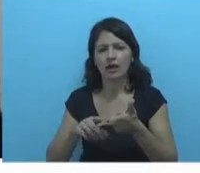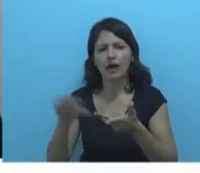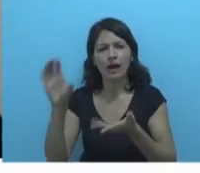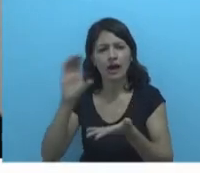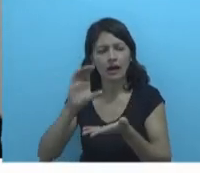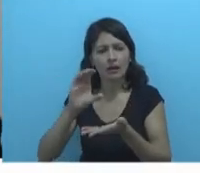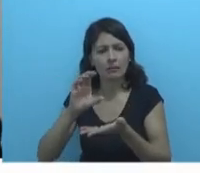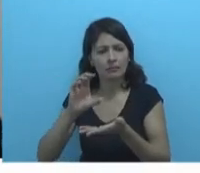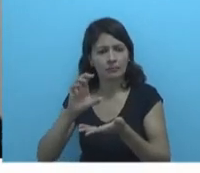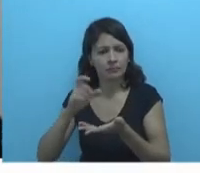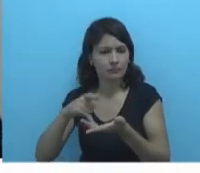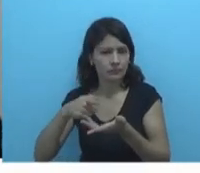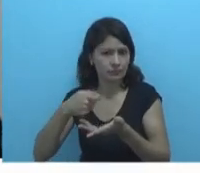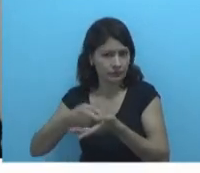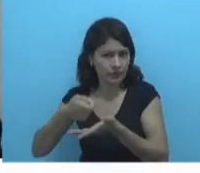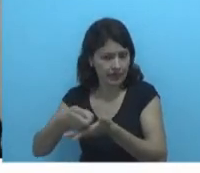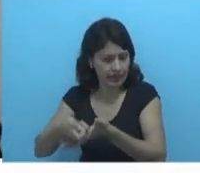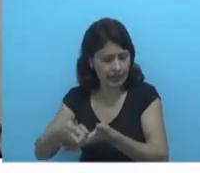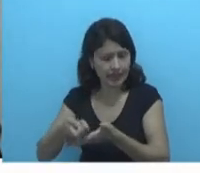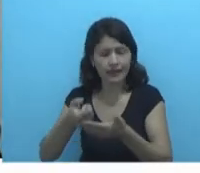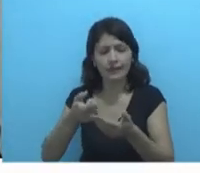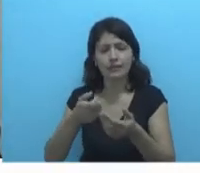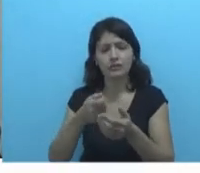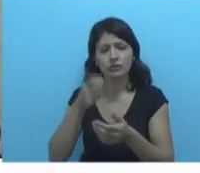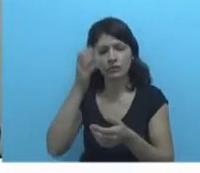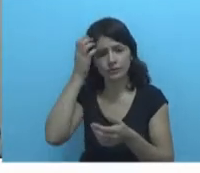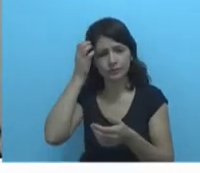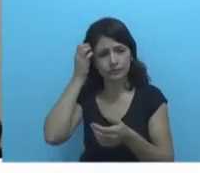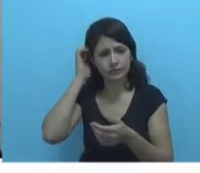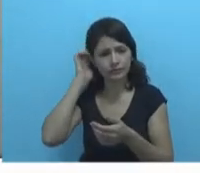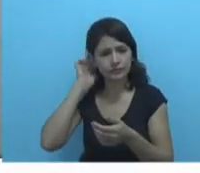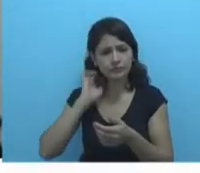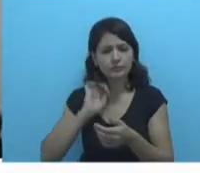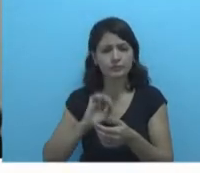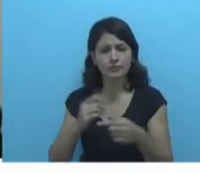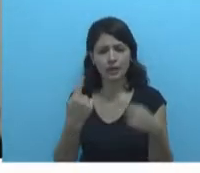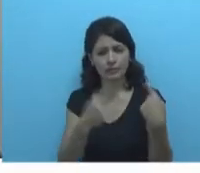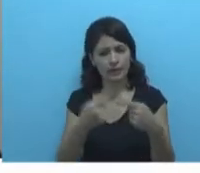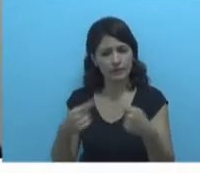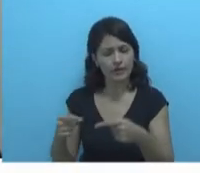ganaderos con plazos de gracia. Y es